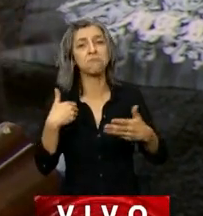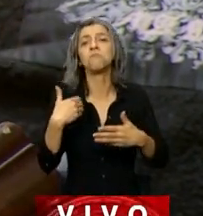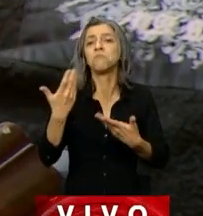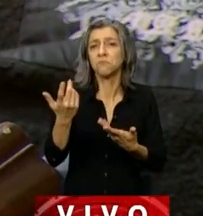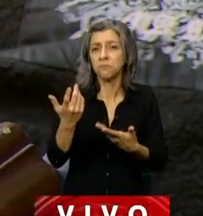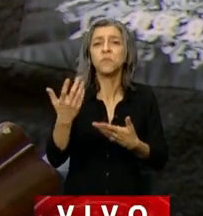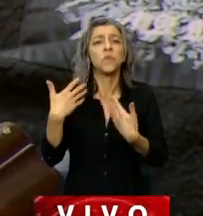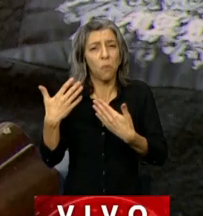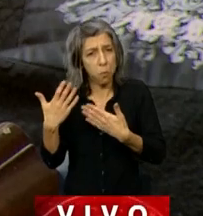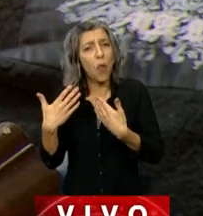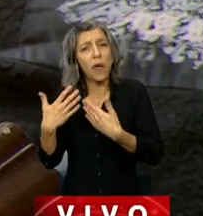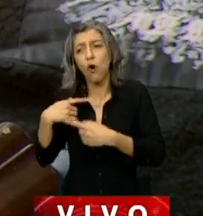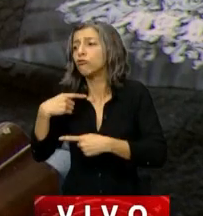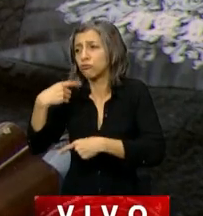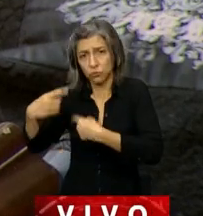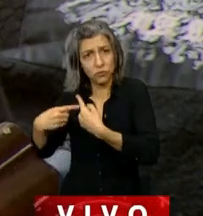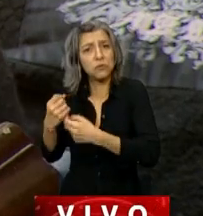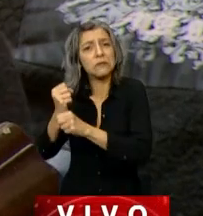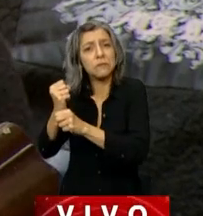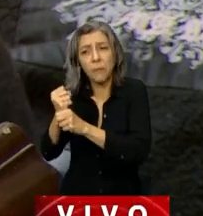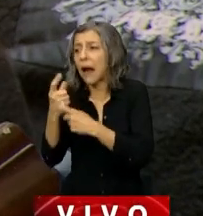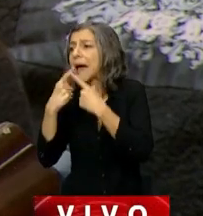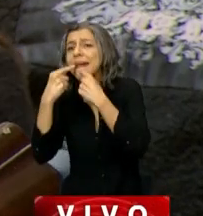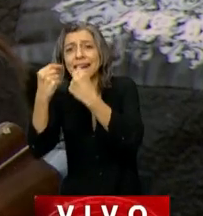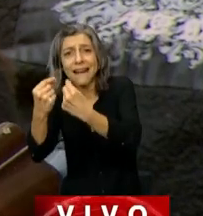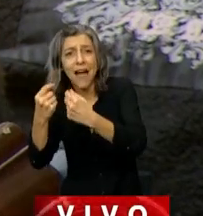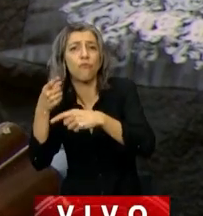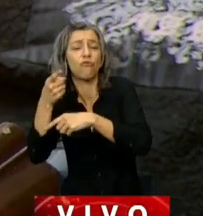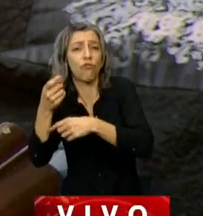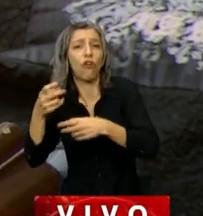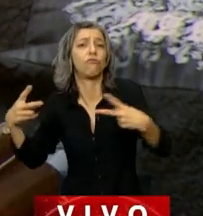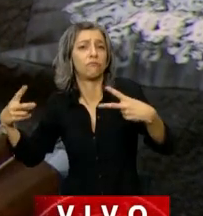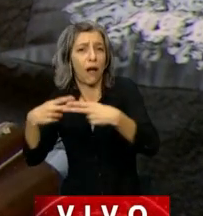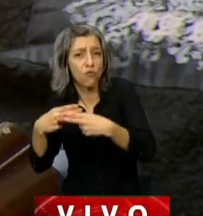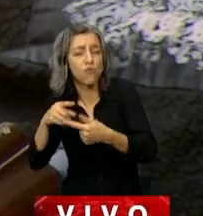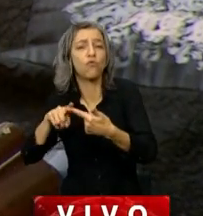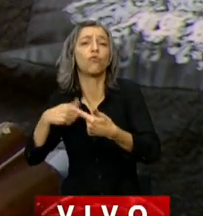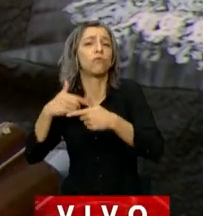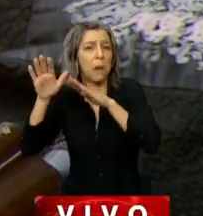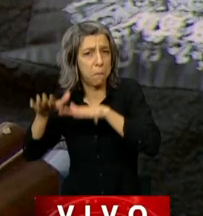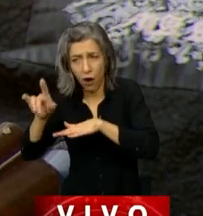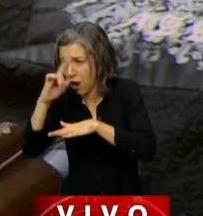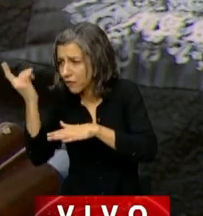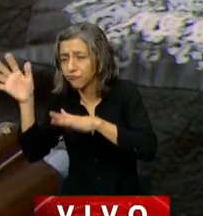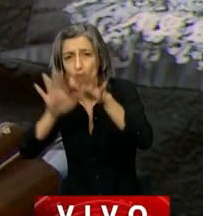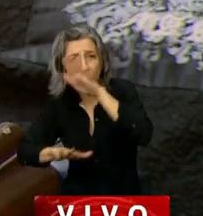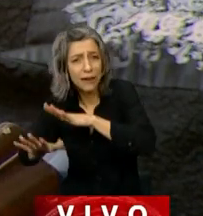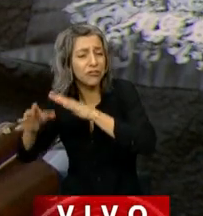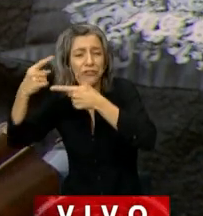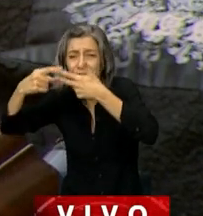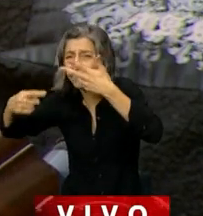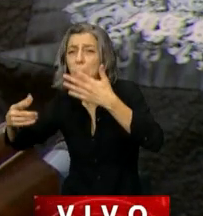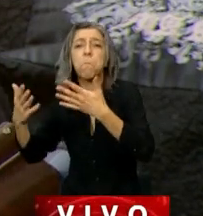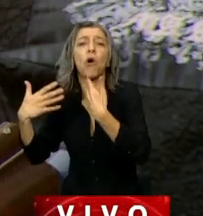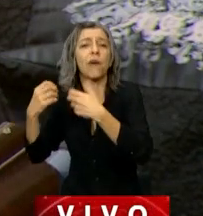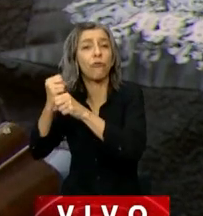los salarios, reclamando contra la inflación y el ajuste y defender el ambiente. Pero déjenme decir que